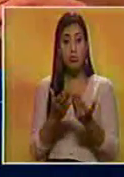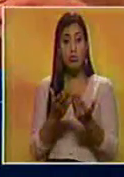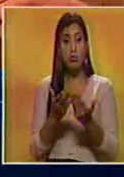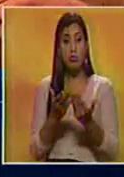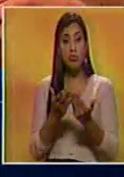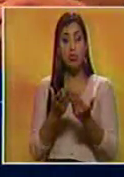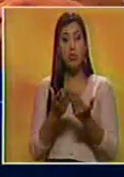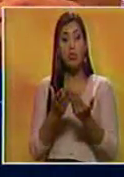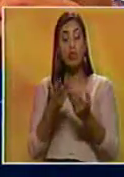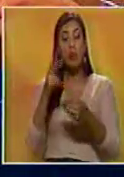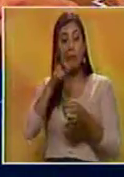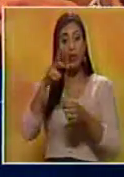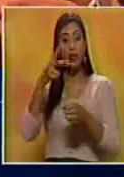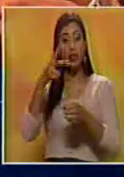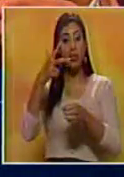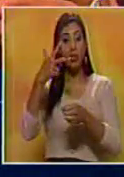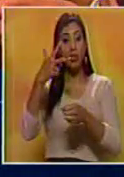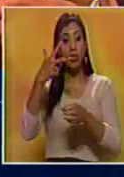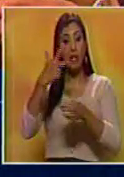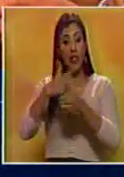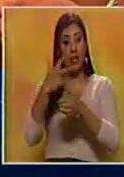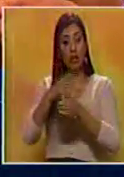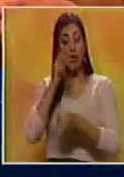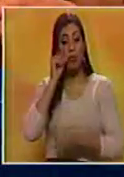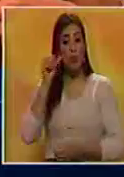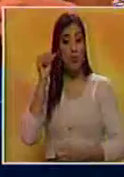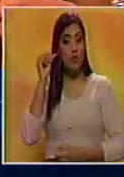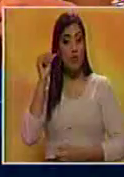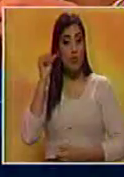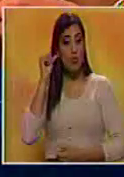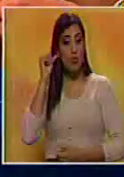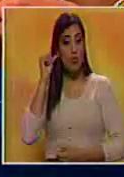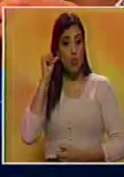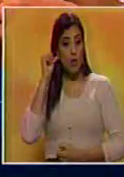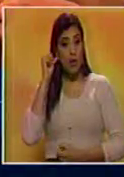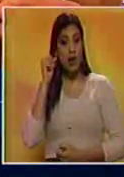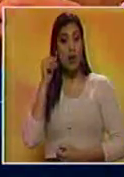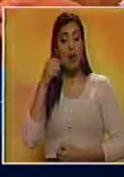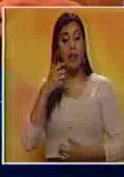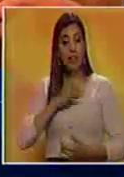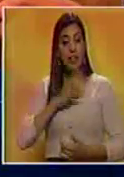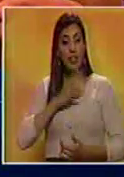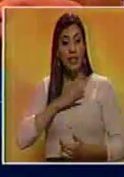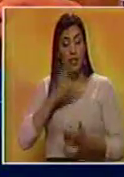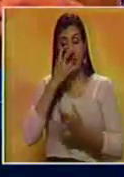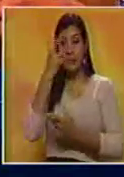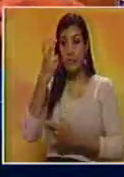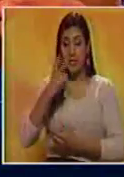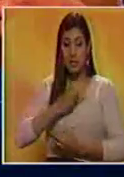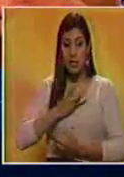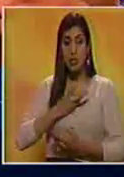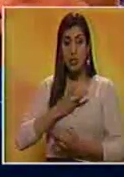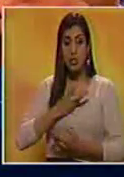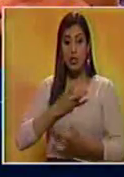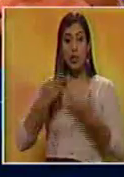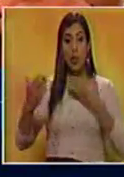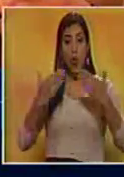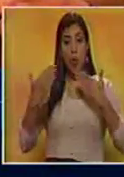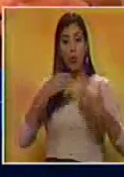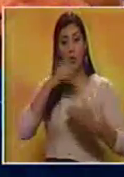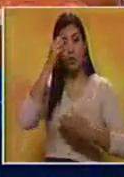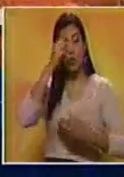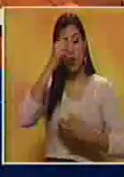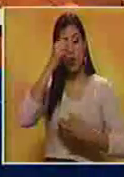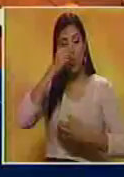al nicaragüense, al venezolano, a venir y visitar y compartir como